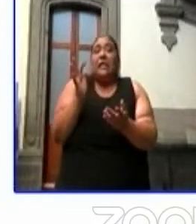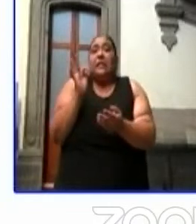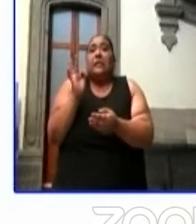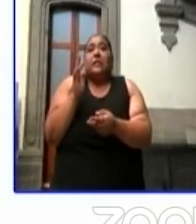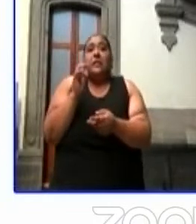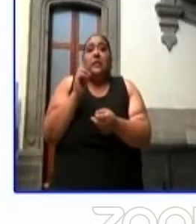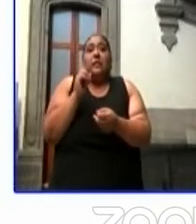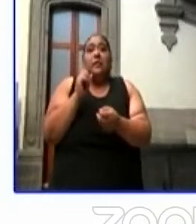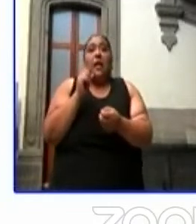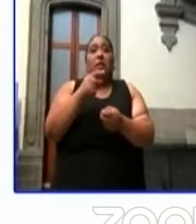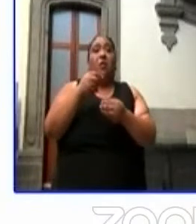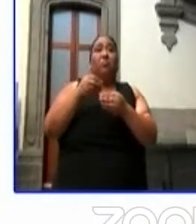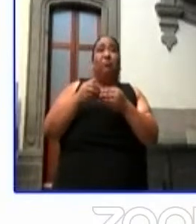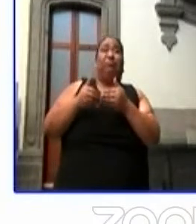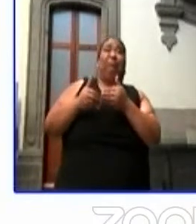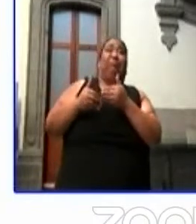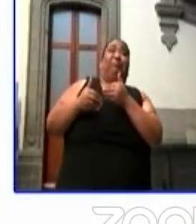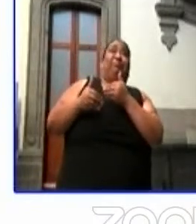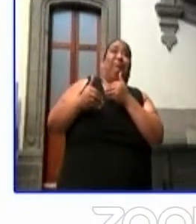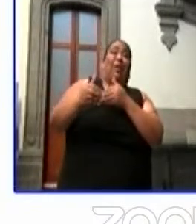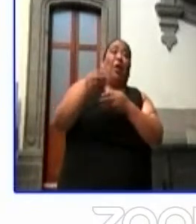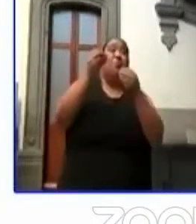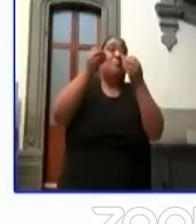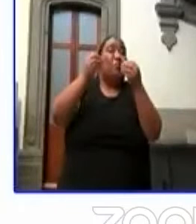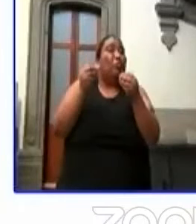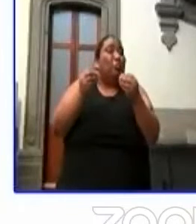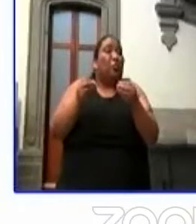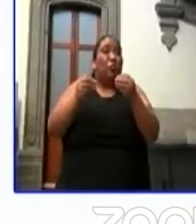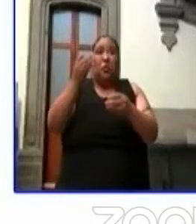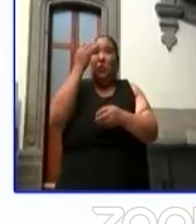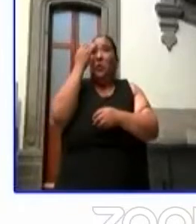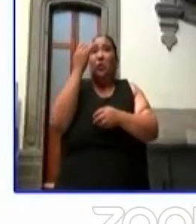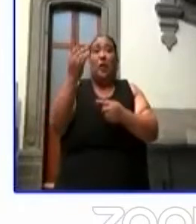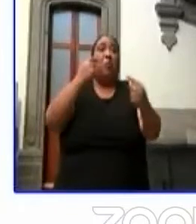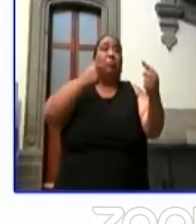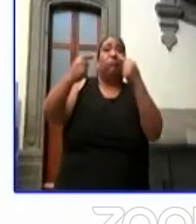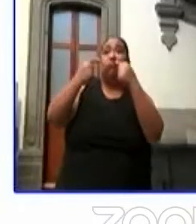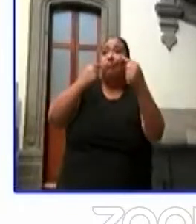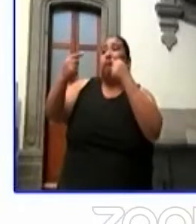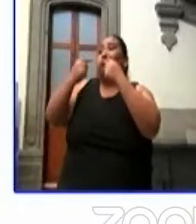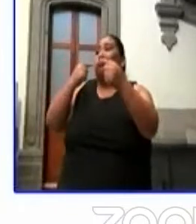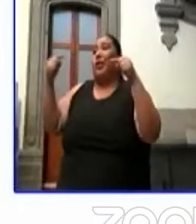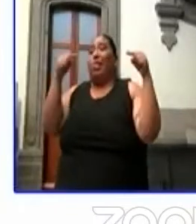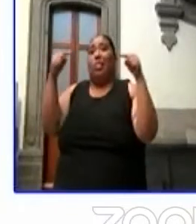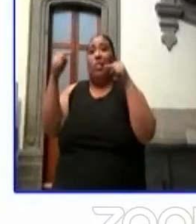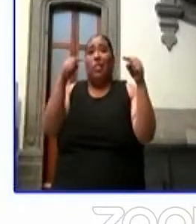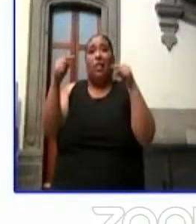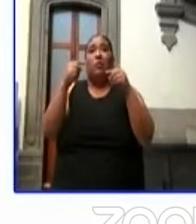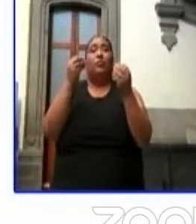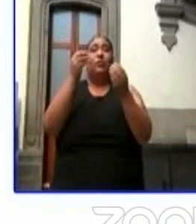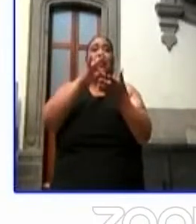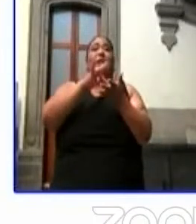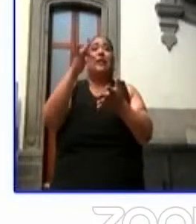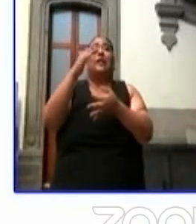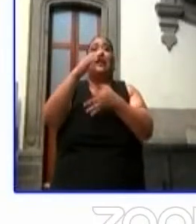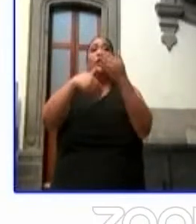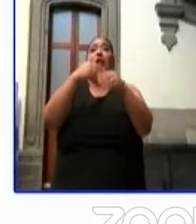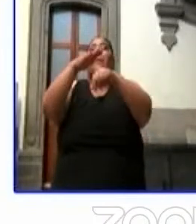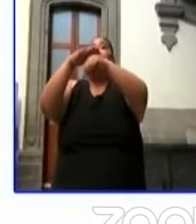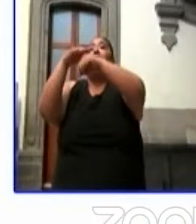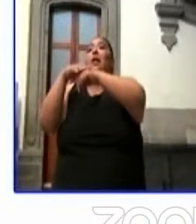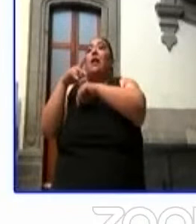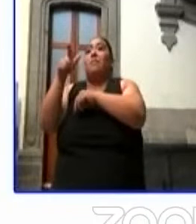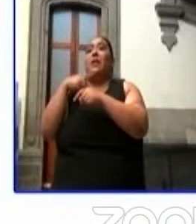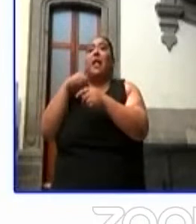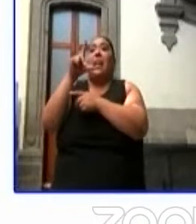llevó muchísimos también momentos de discusión. Muchísimas gracias por los aportes de mi querida colega allá atrás, mi querida Liz, ahorita voy